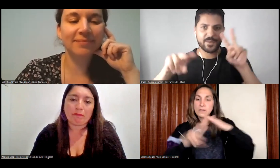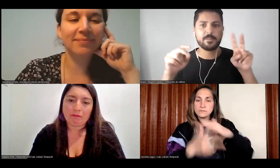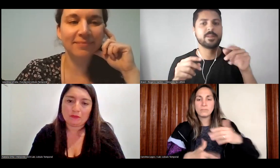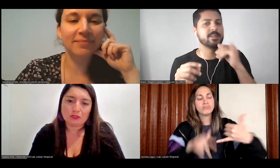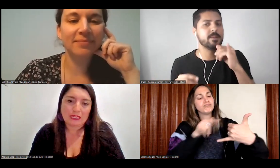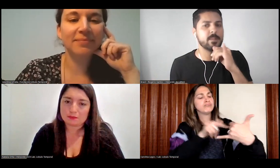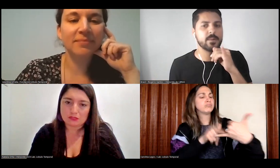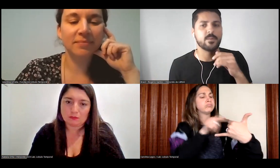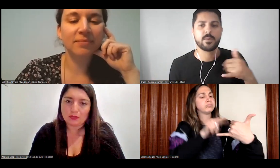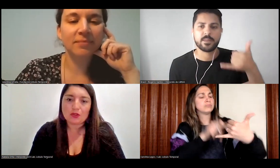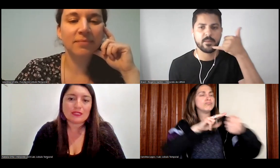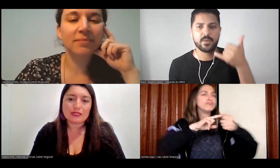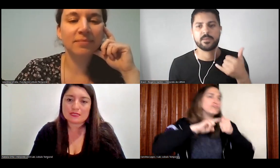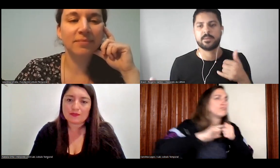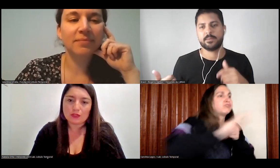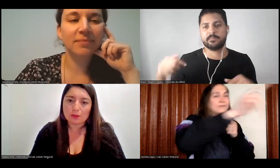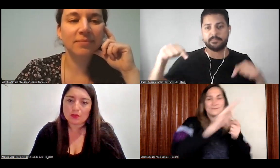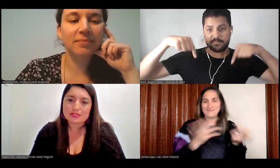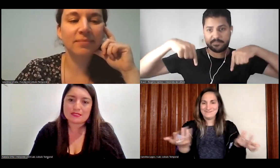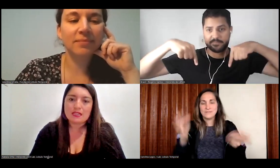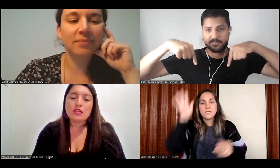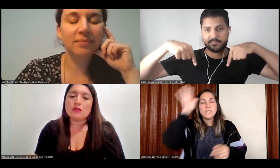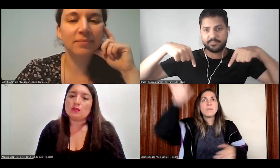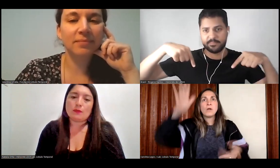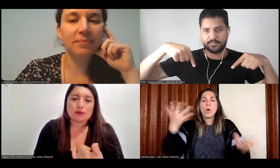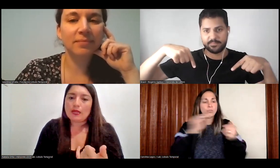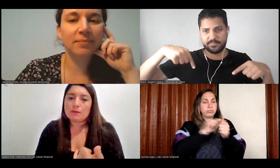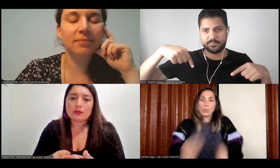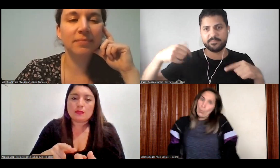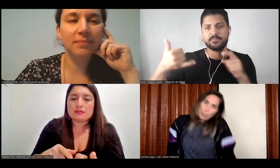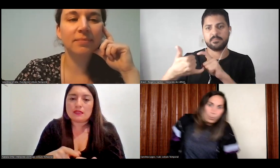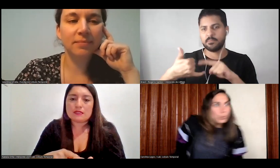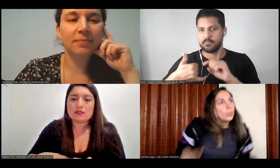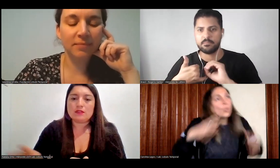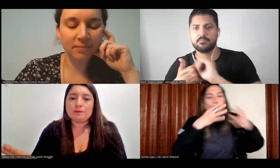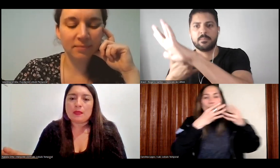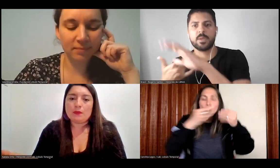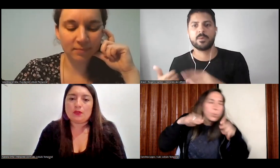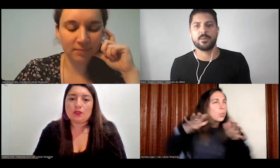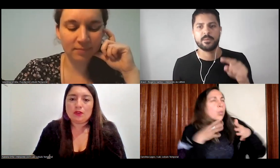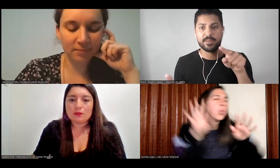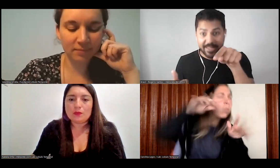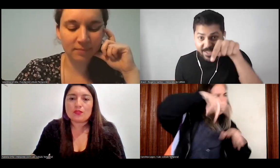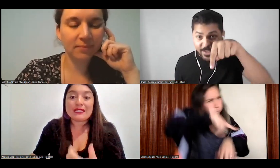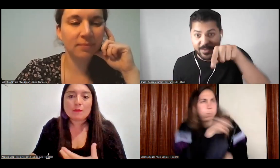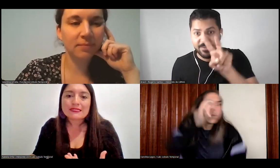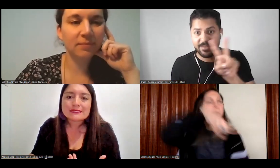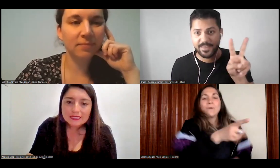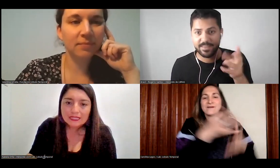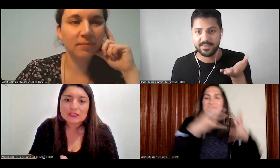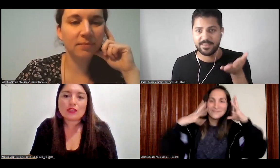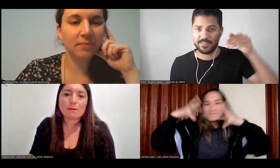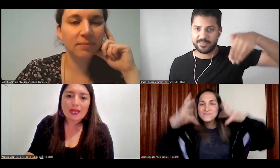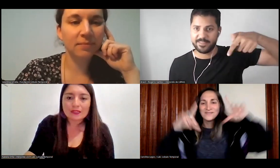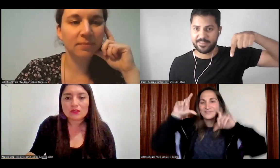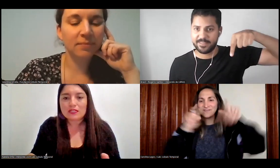celular. No tiene extensión, pero yo a través del clasificador puedo hacer así, tome el celular, mande un mensaje, qué sé yo, pero yo puedo ser el